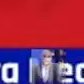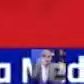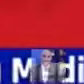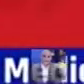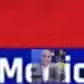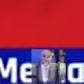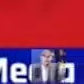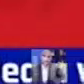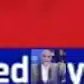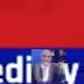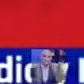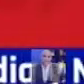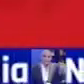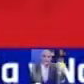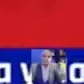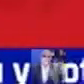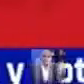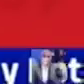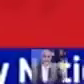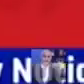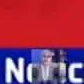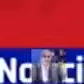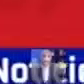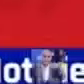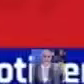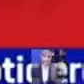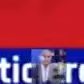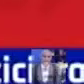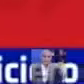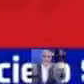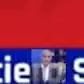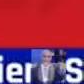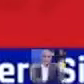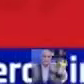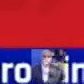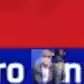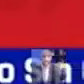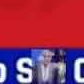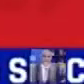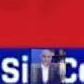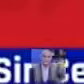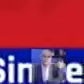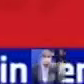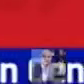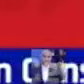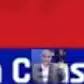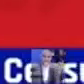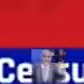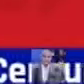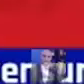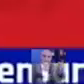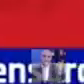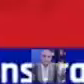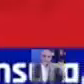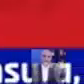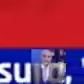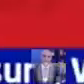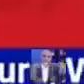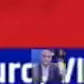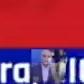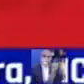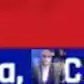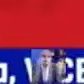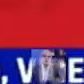porque cuando los recursos del petróleo empiezan a languidecer, pues bueno, va el litio